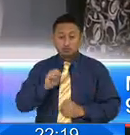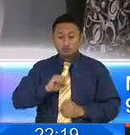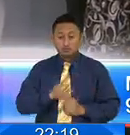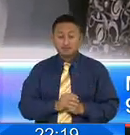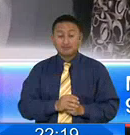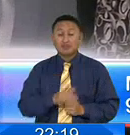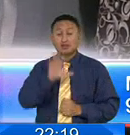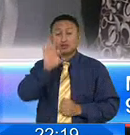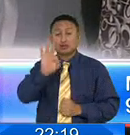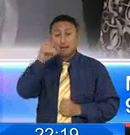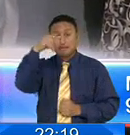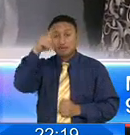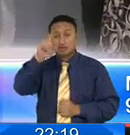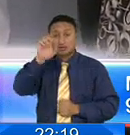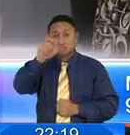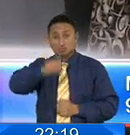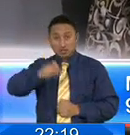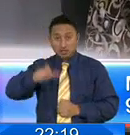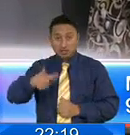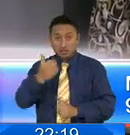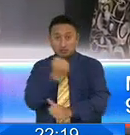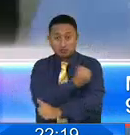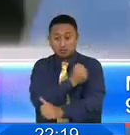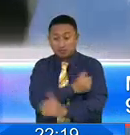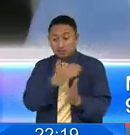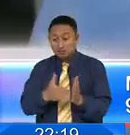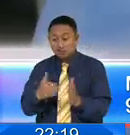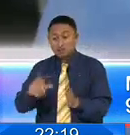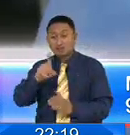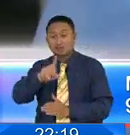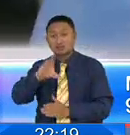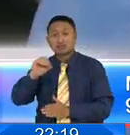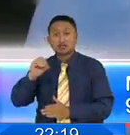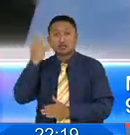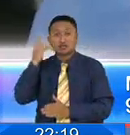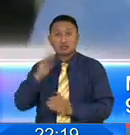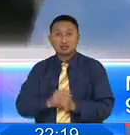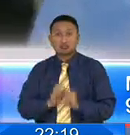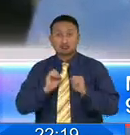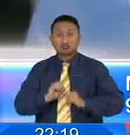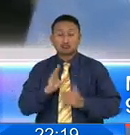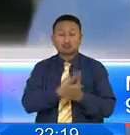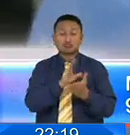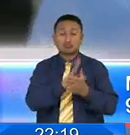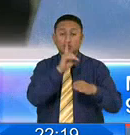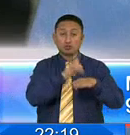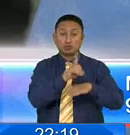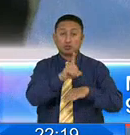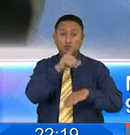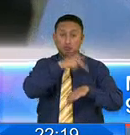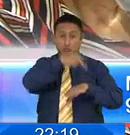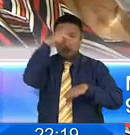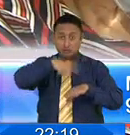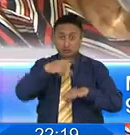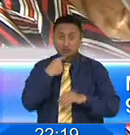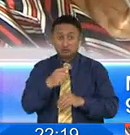a 9 millones de personas en los próximos 100 días. Desde el Colegio de Médicos de Pichincha califican este avance